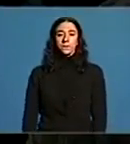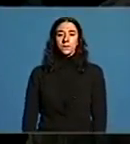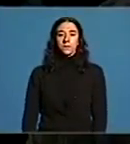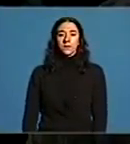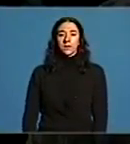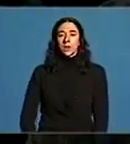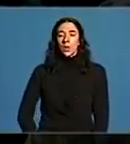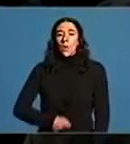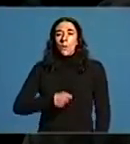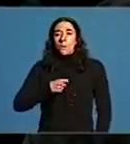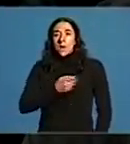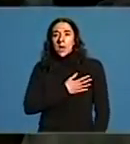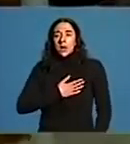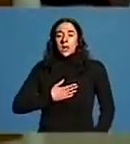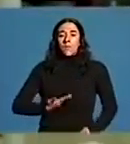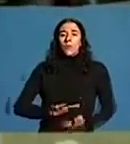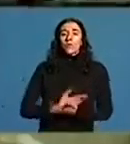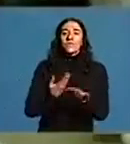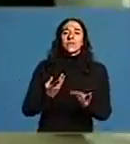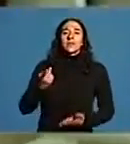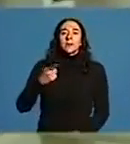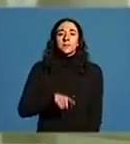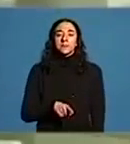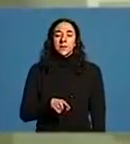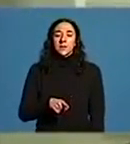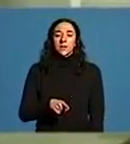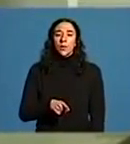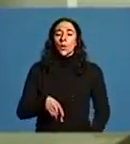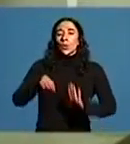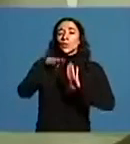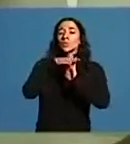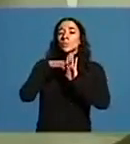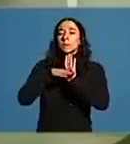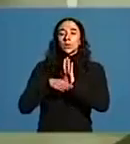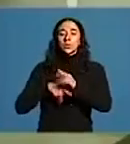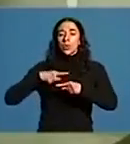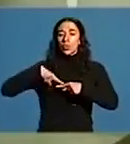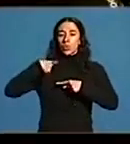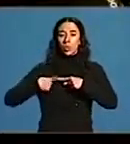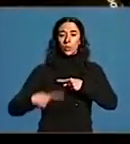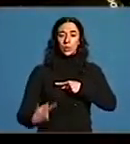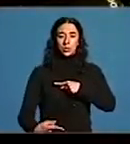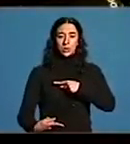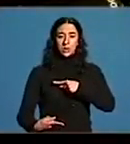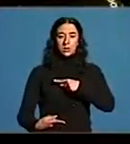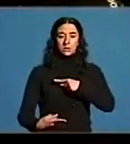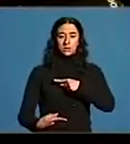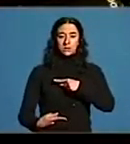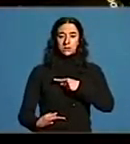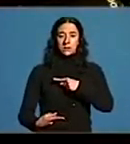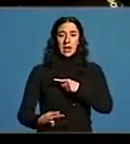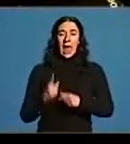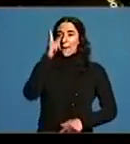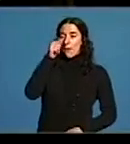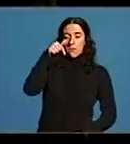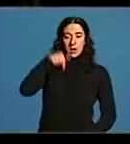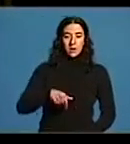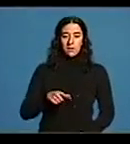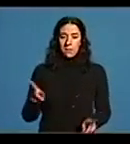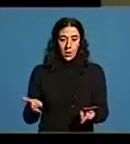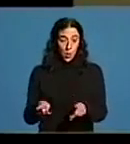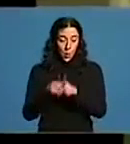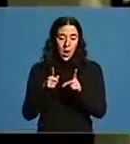que es un poco ofrecer también unos menús diarios, tanto abajo como arriba,